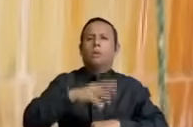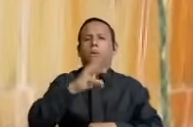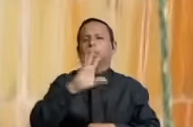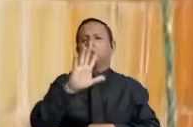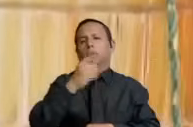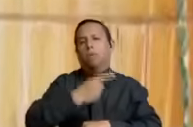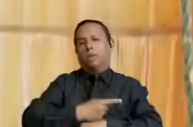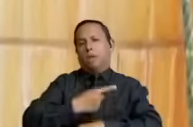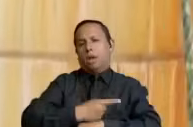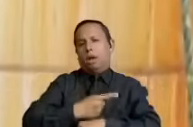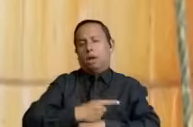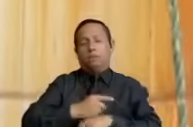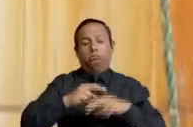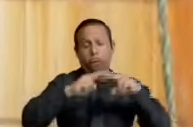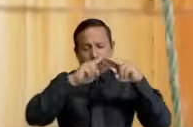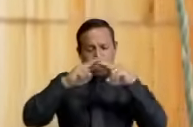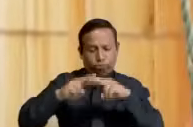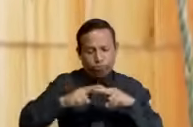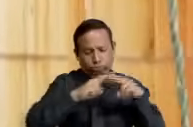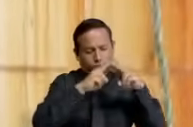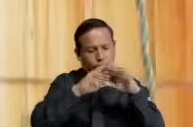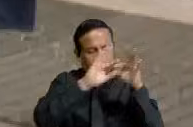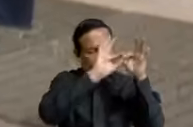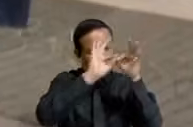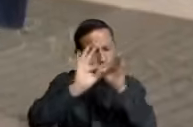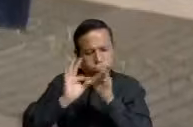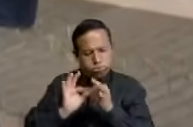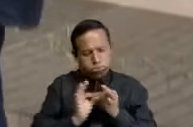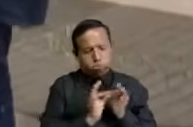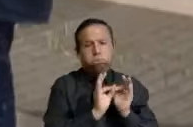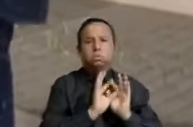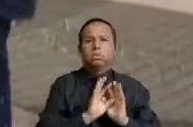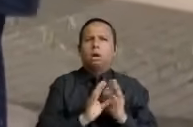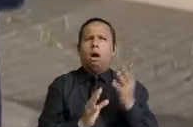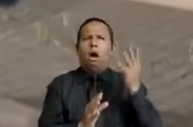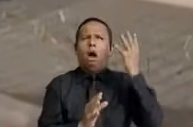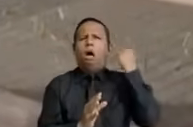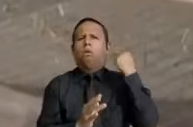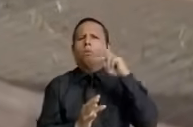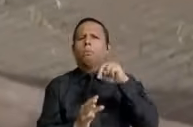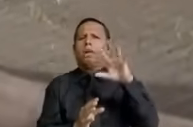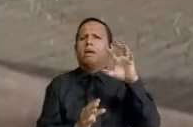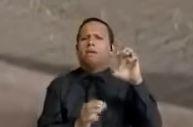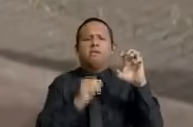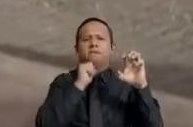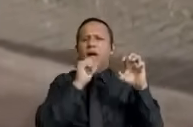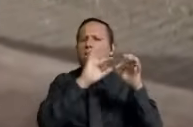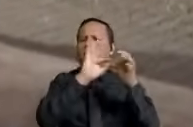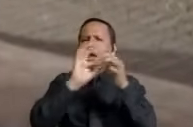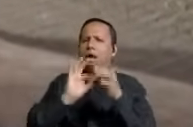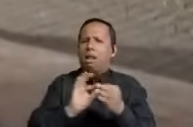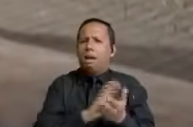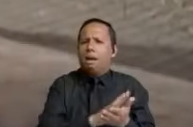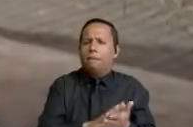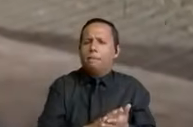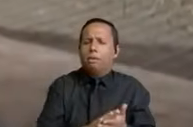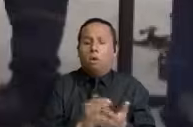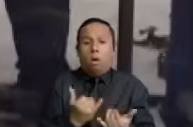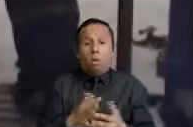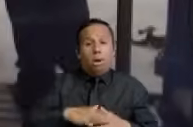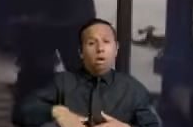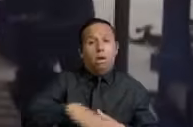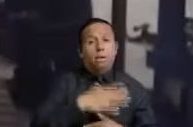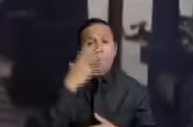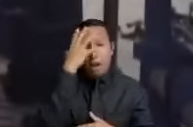realizará un mantenimiento integral de la unidad mismo que no se ha ejecutado desde el año 2015 actualmente la refinería de esmeraldas